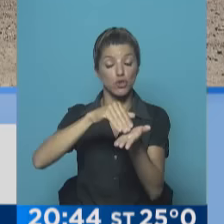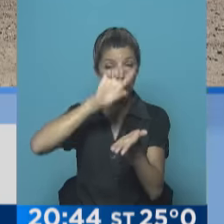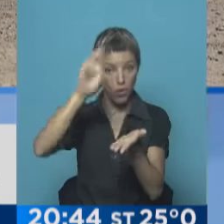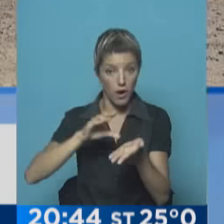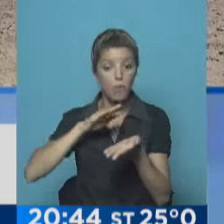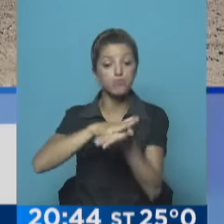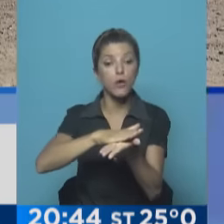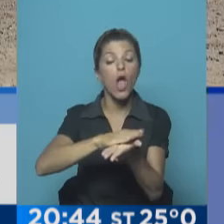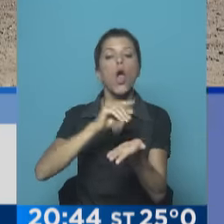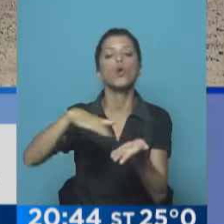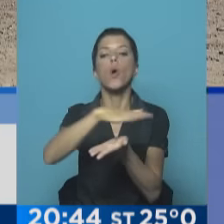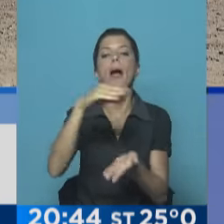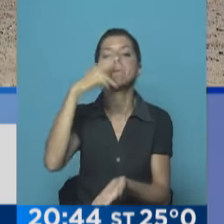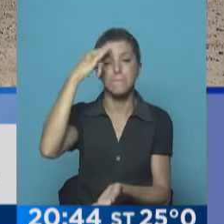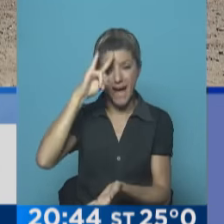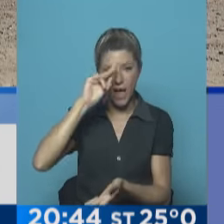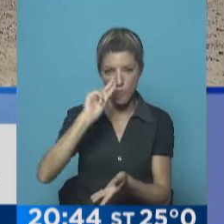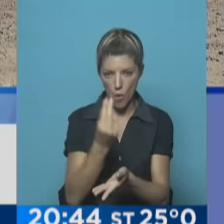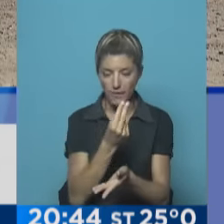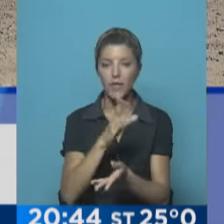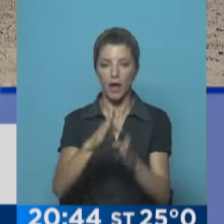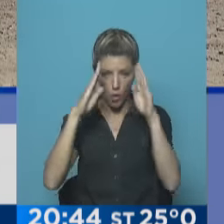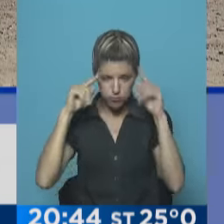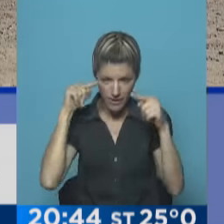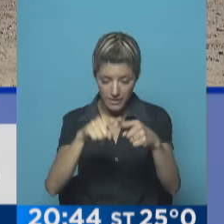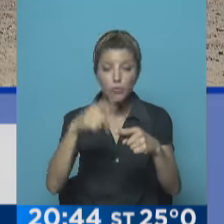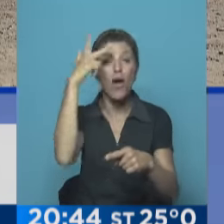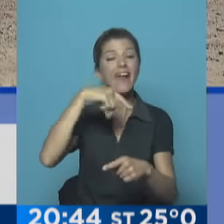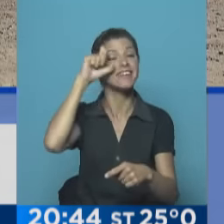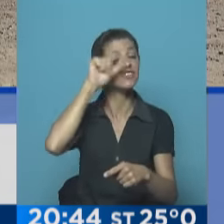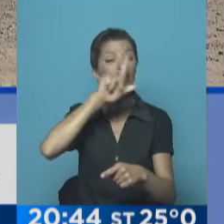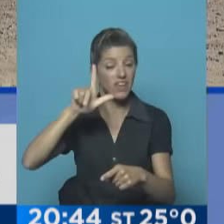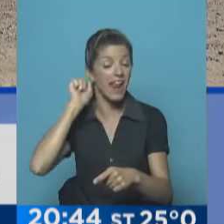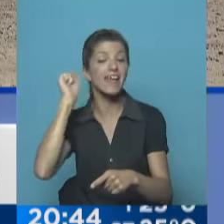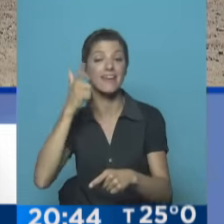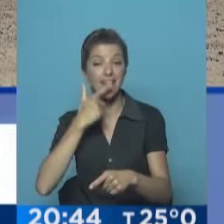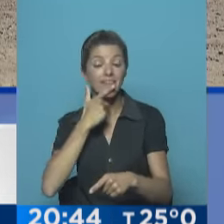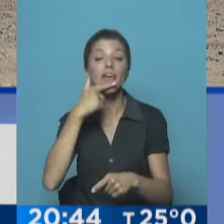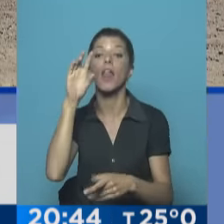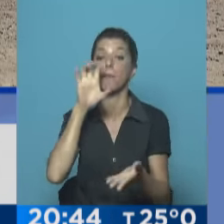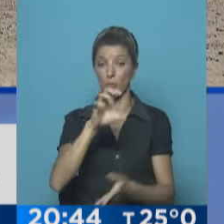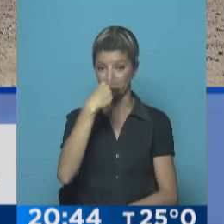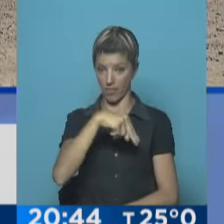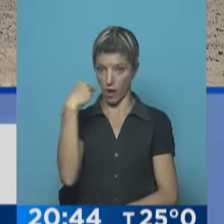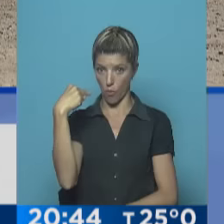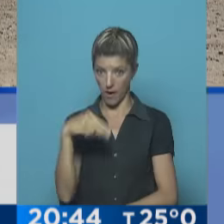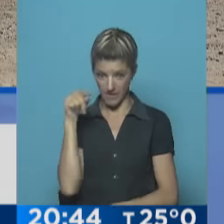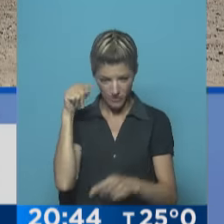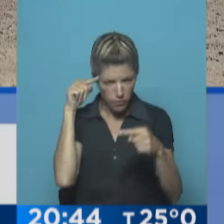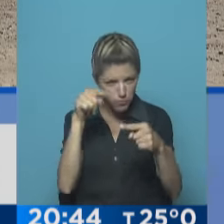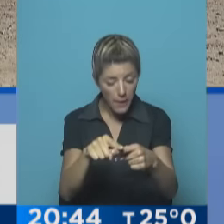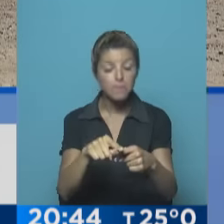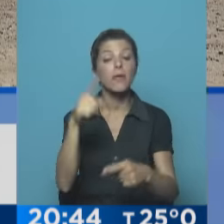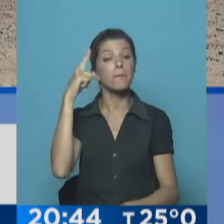Vaca Muerta. El objetivo es un desarrollo masivo de shale gas en el paraje Lorejano, en la provincia de Neuquén. Según las estimaciones, para finales